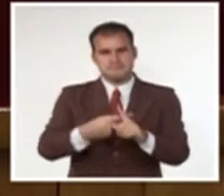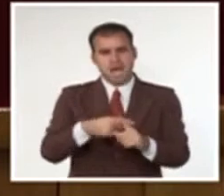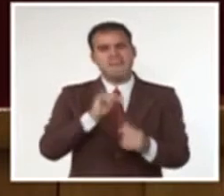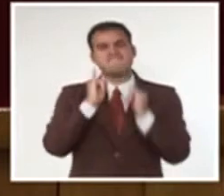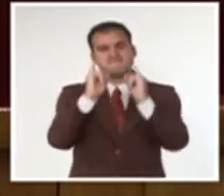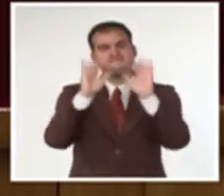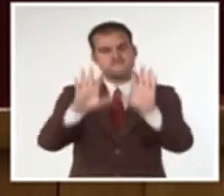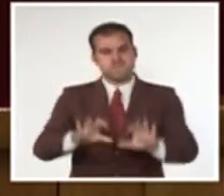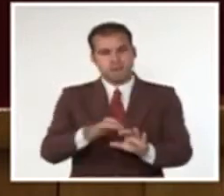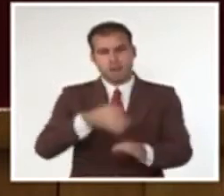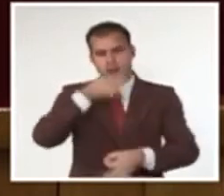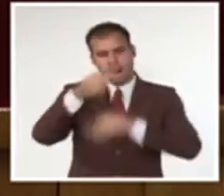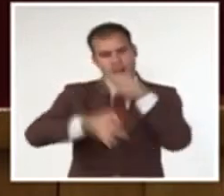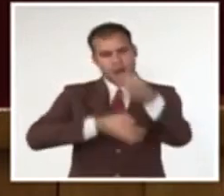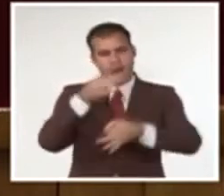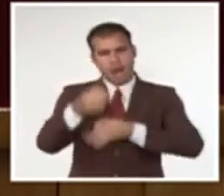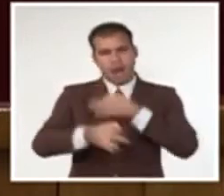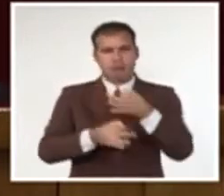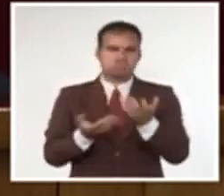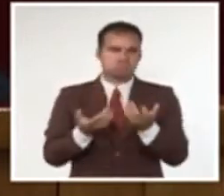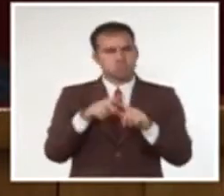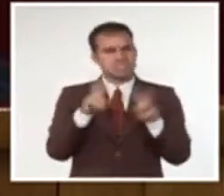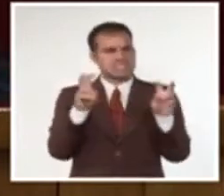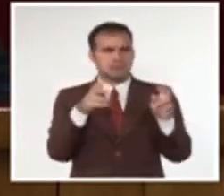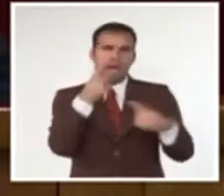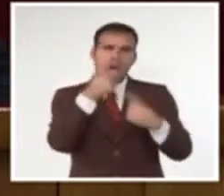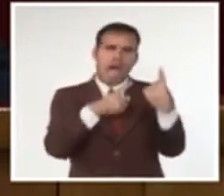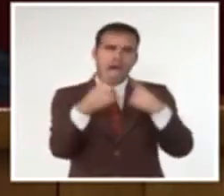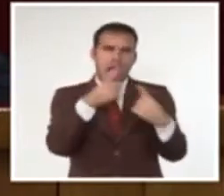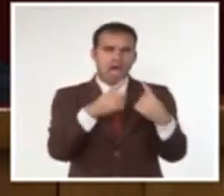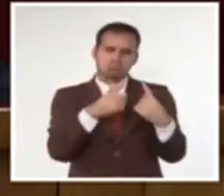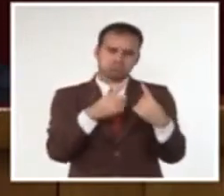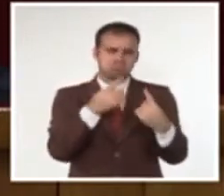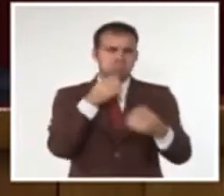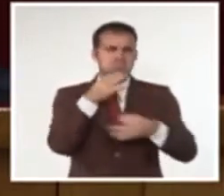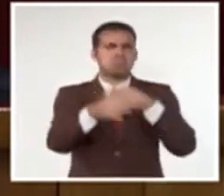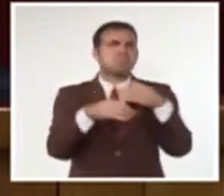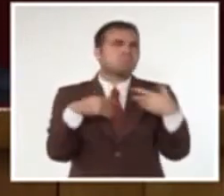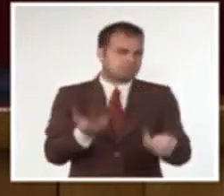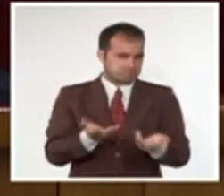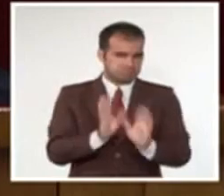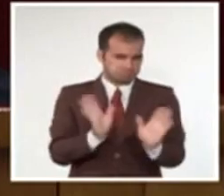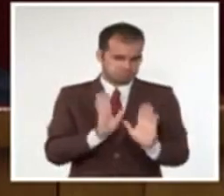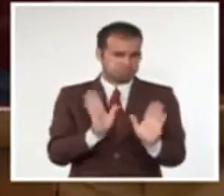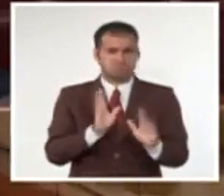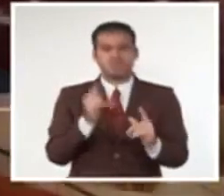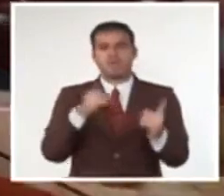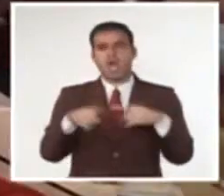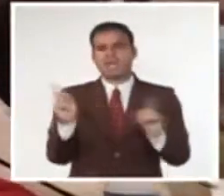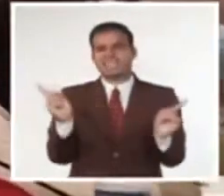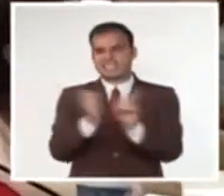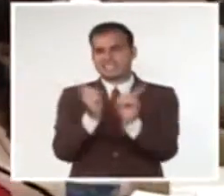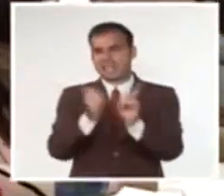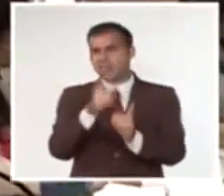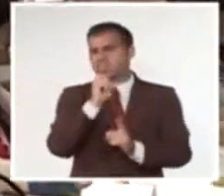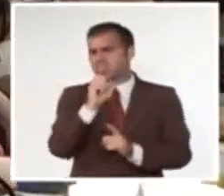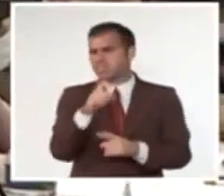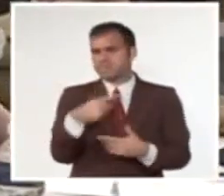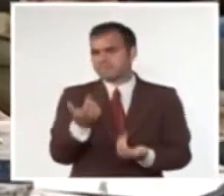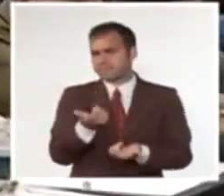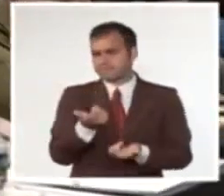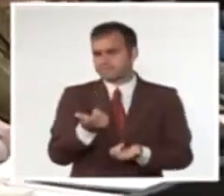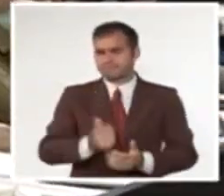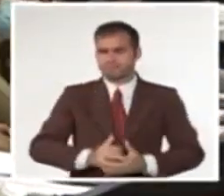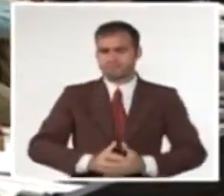me permiten no abordar algunos temas en el cierre de un periodo de trabajo que no es posible resumir solo en